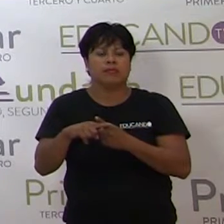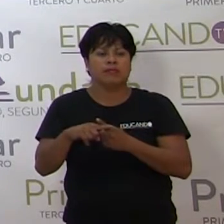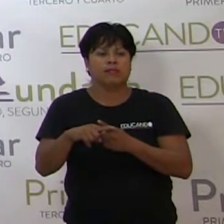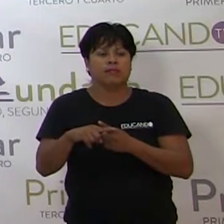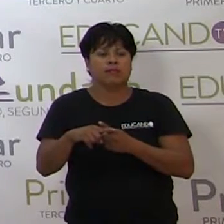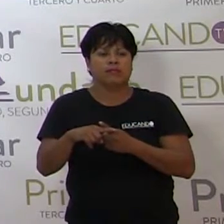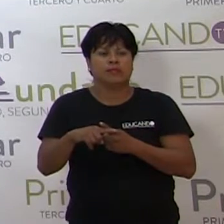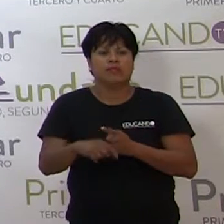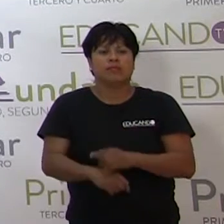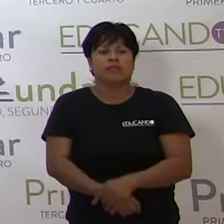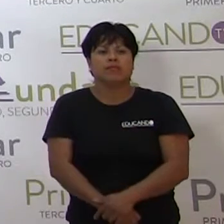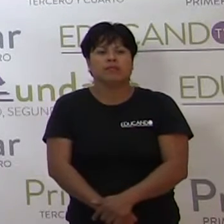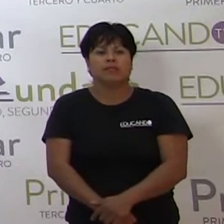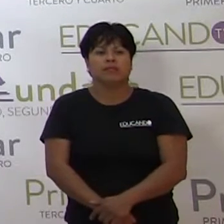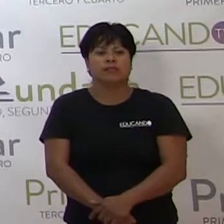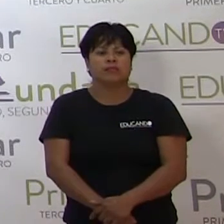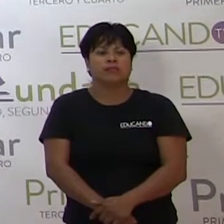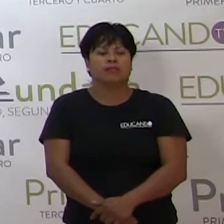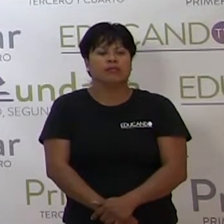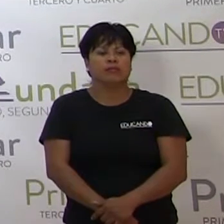teta.